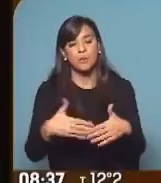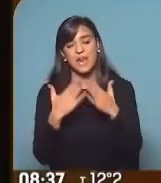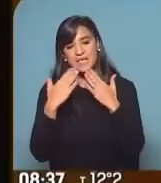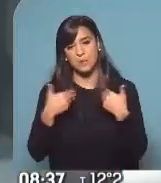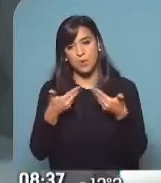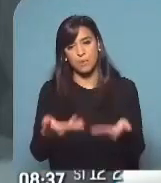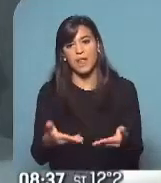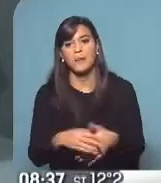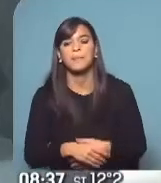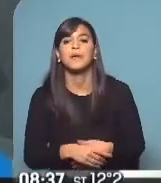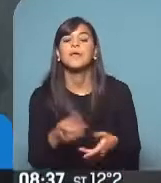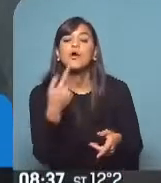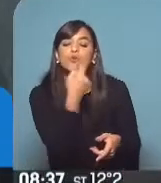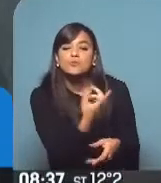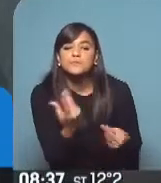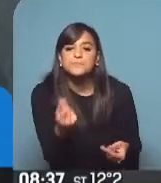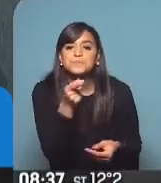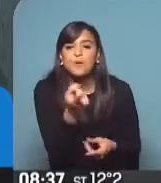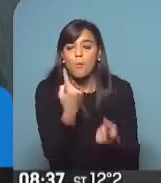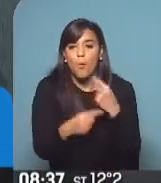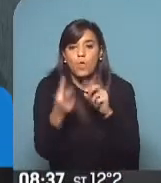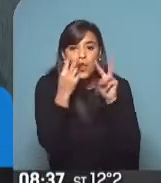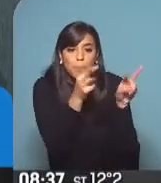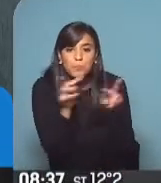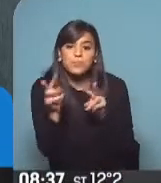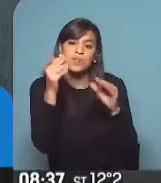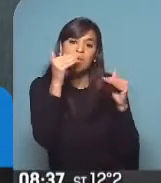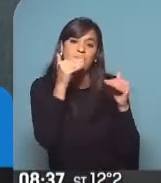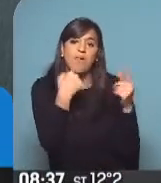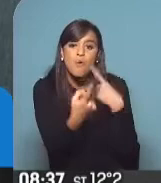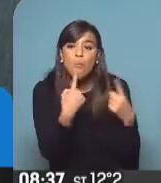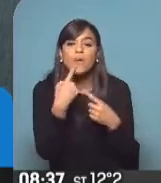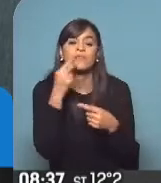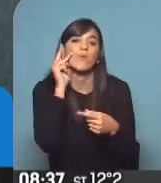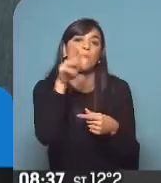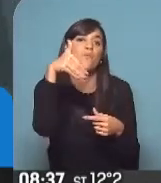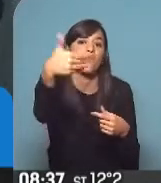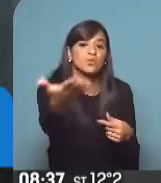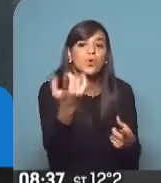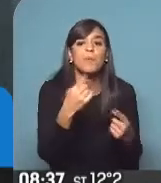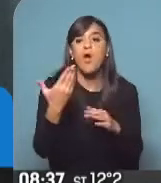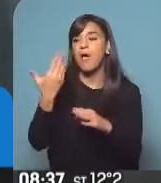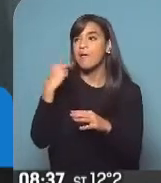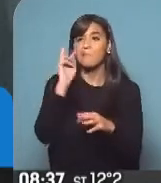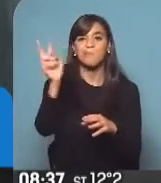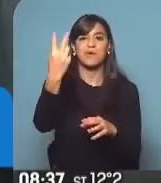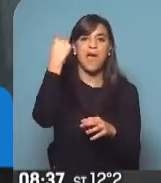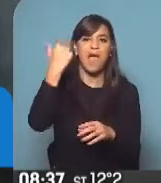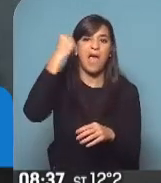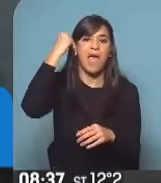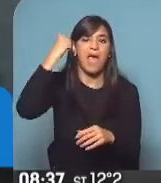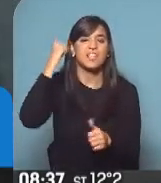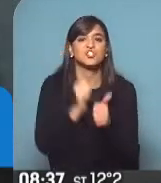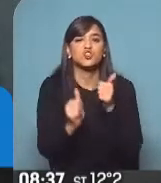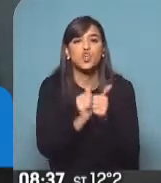la consulta tiene que ver con eso cuando se miran las encuestas se mira hacia adelante pero cuando se mira hacia atrás en la historia cuánto